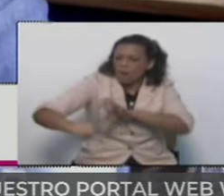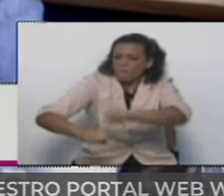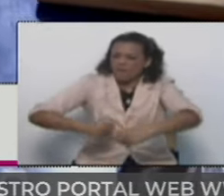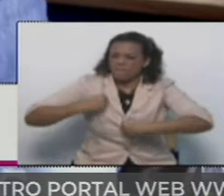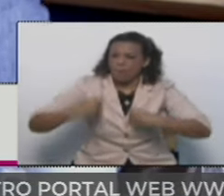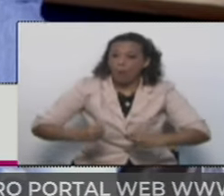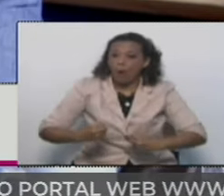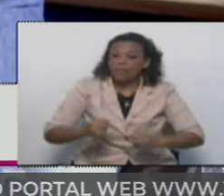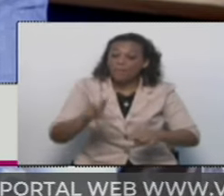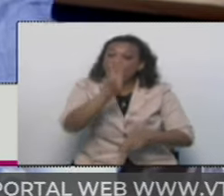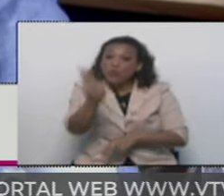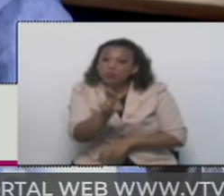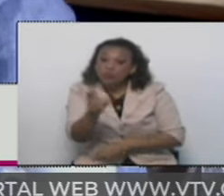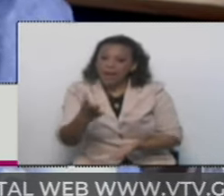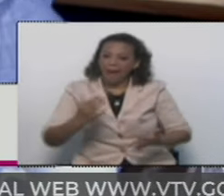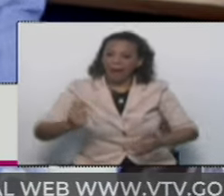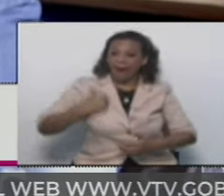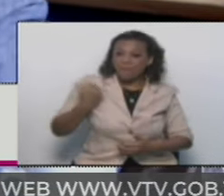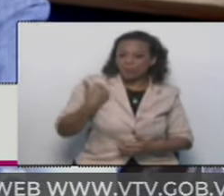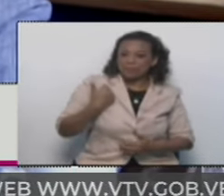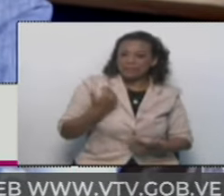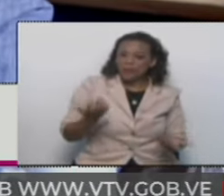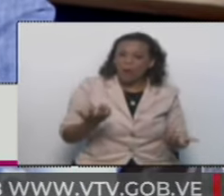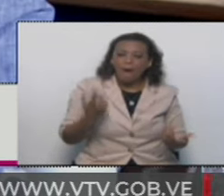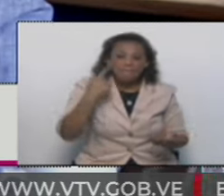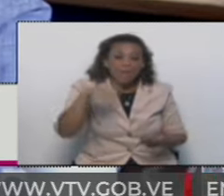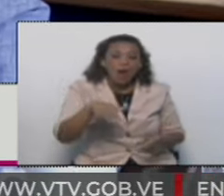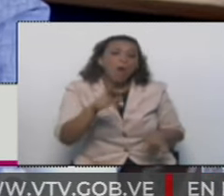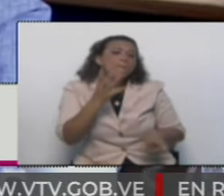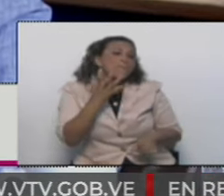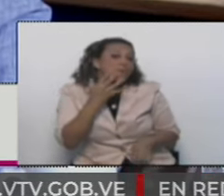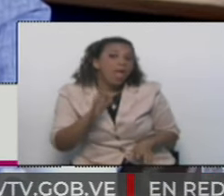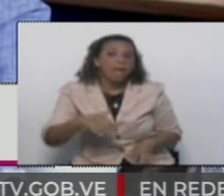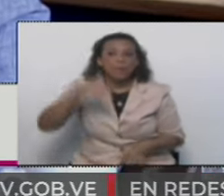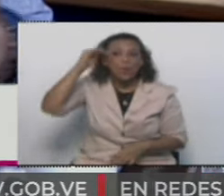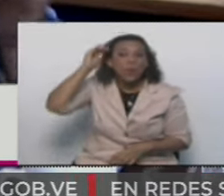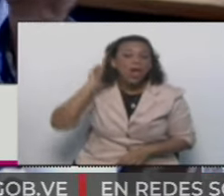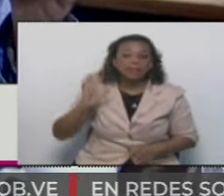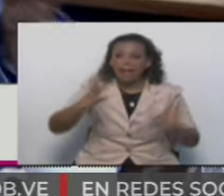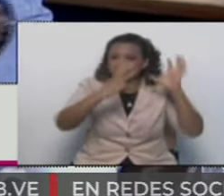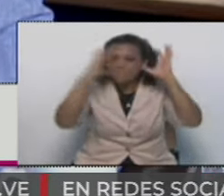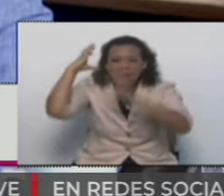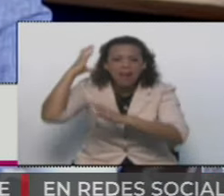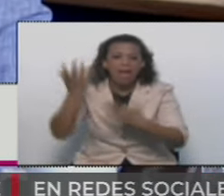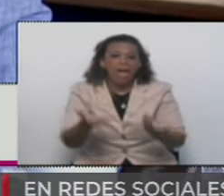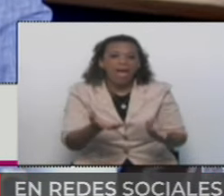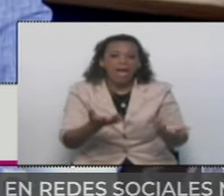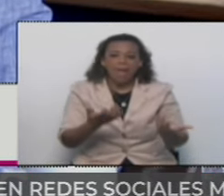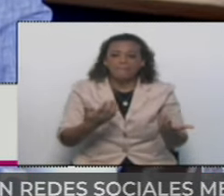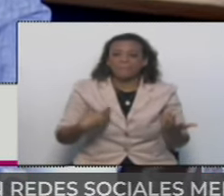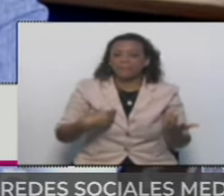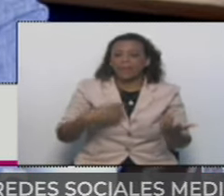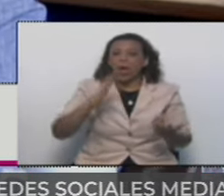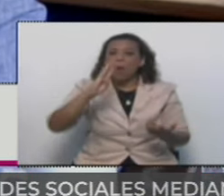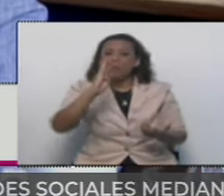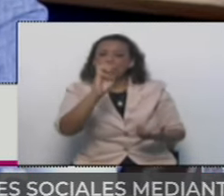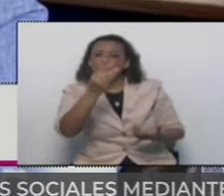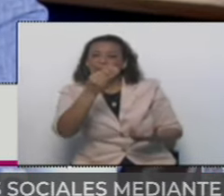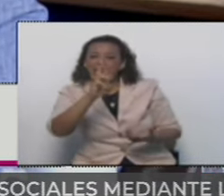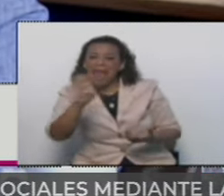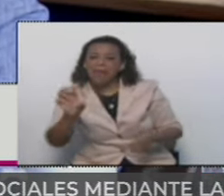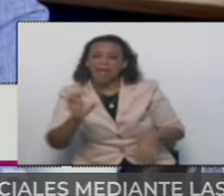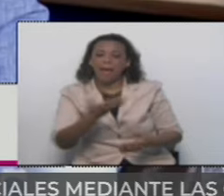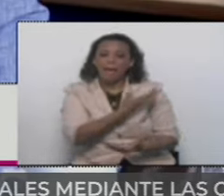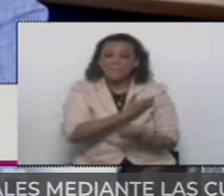Y aquí la ultraderecha, la María Corina Machado, Javier Milei, todos ellos, Bukele, toda esa